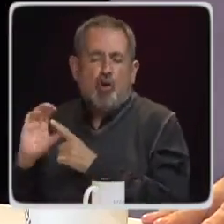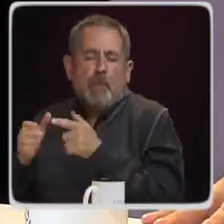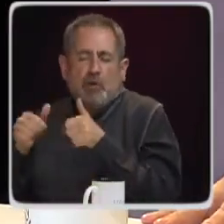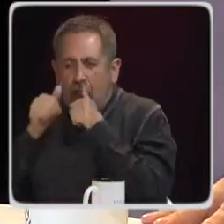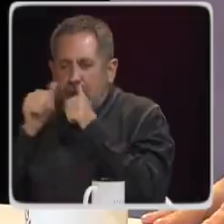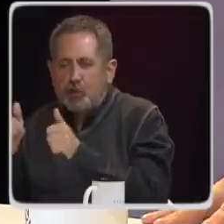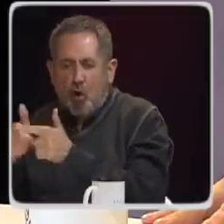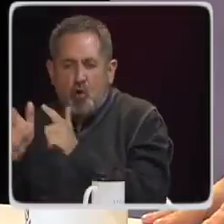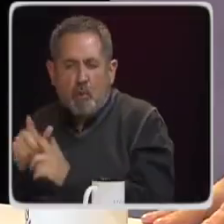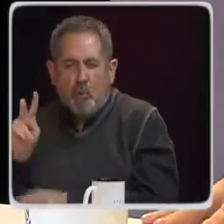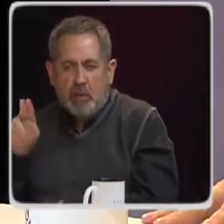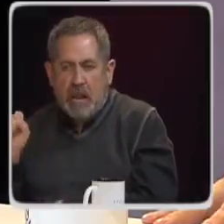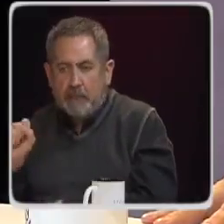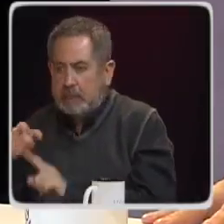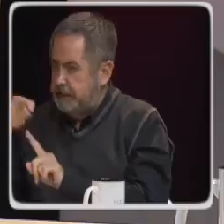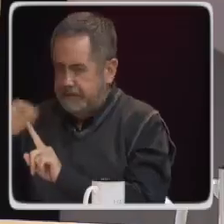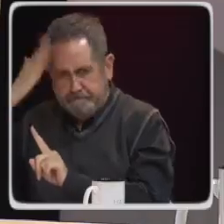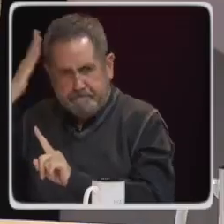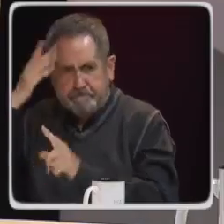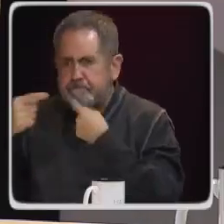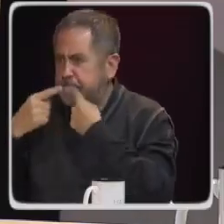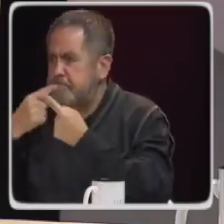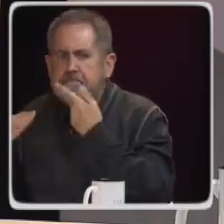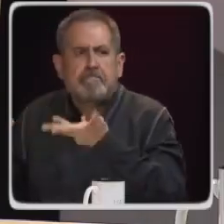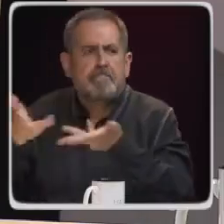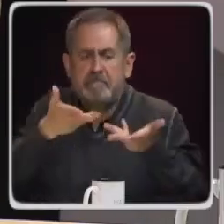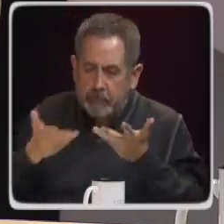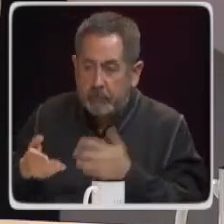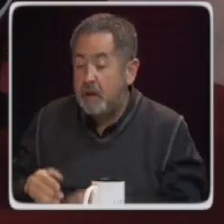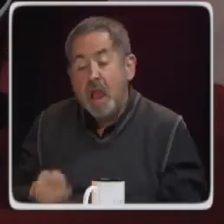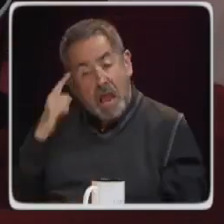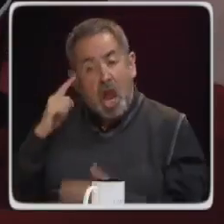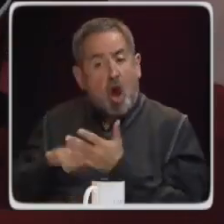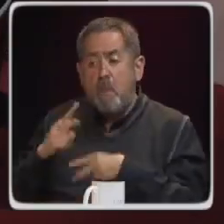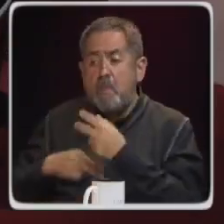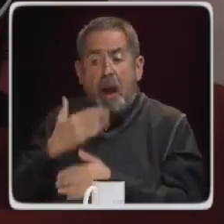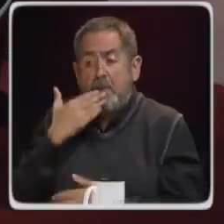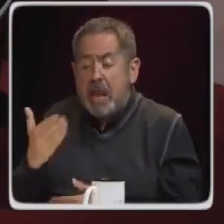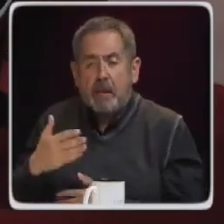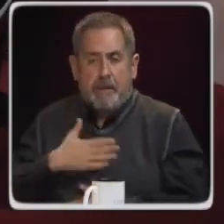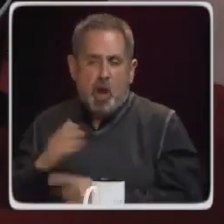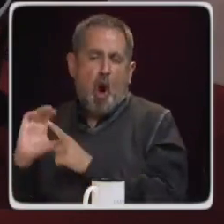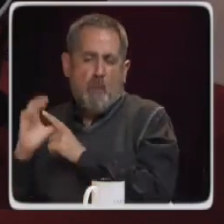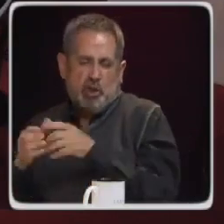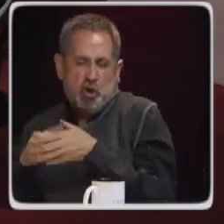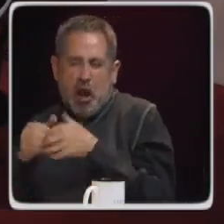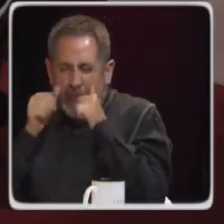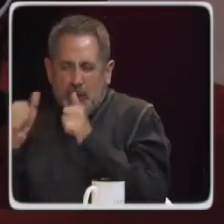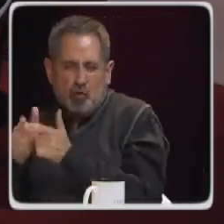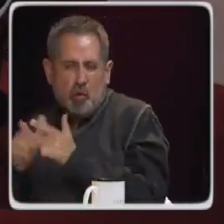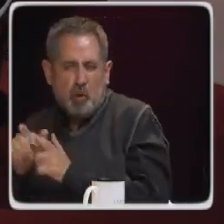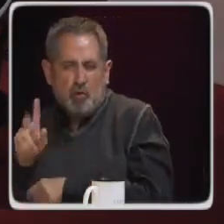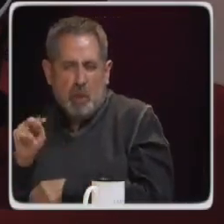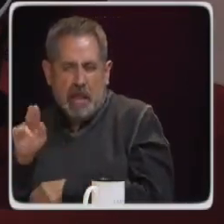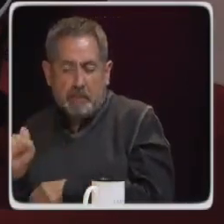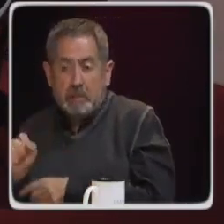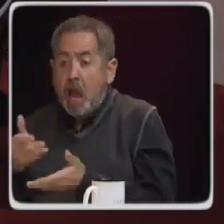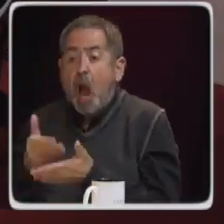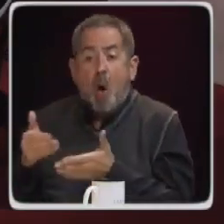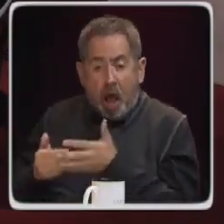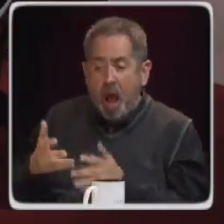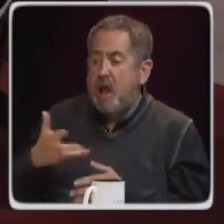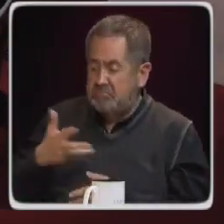este presupuesto sí vemos que se sigue insistiendo, pero no sabemos si realmente operó o no, si sirvió o no estos dineros, si estos dineros